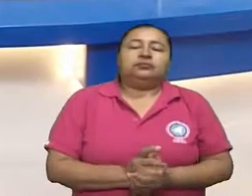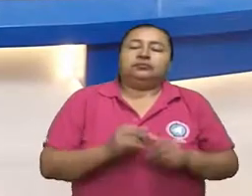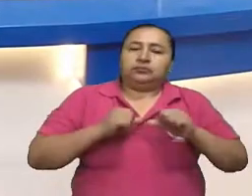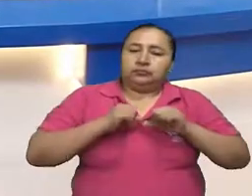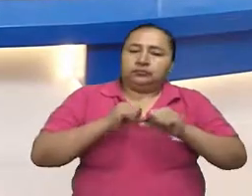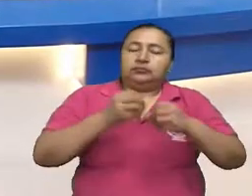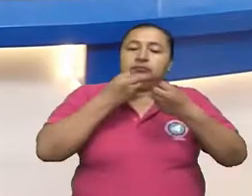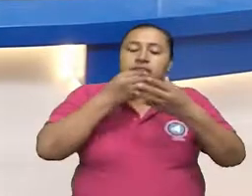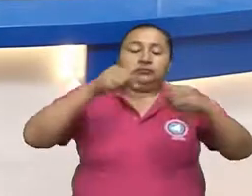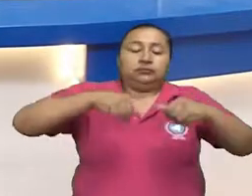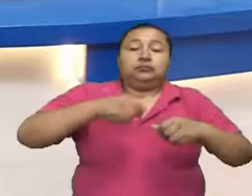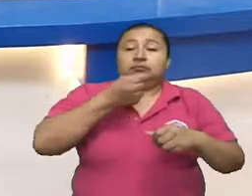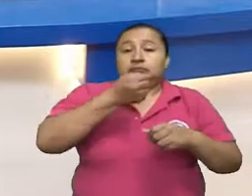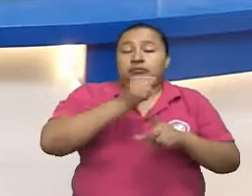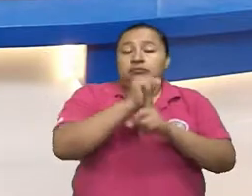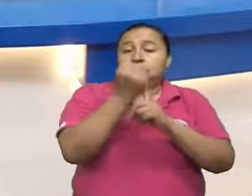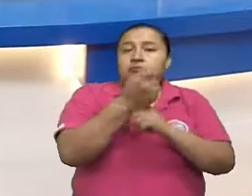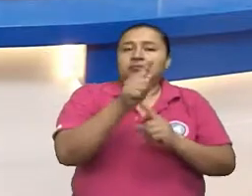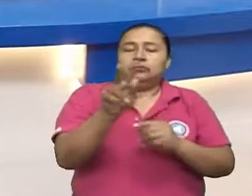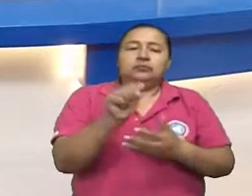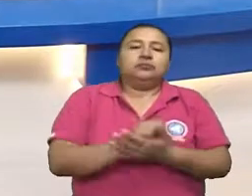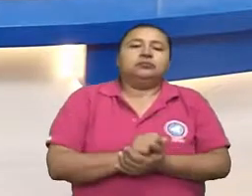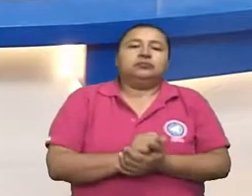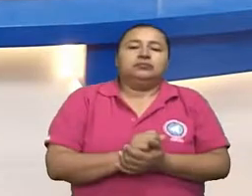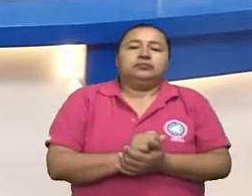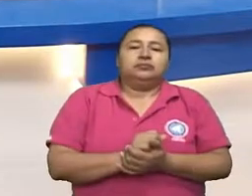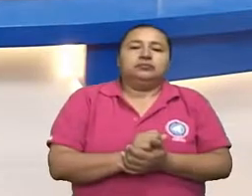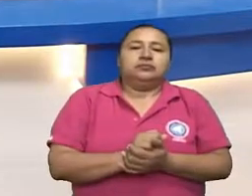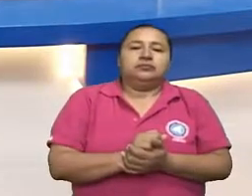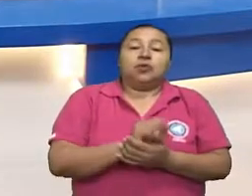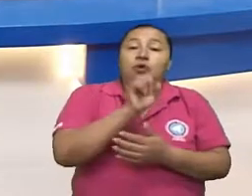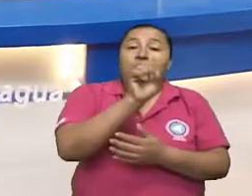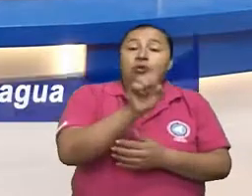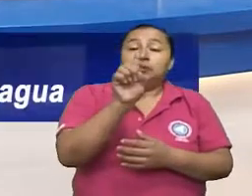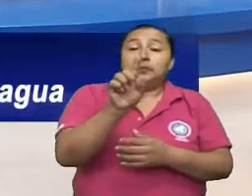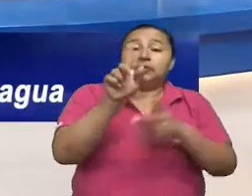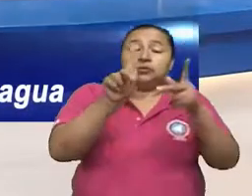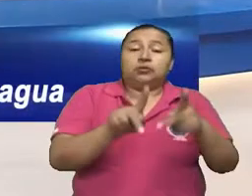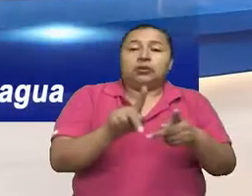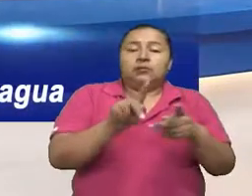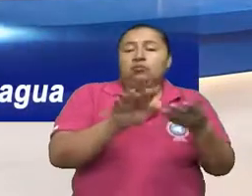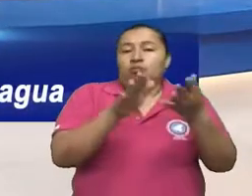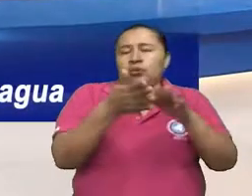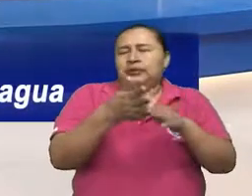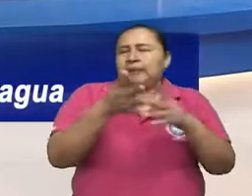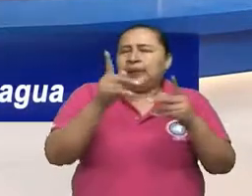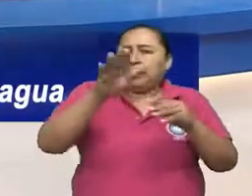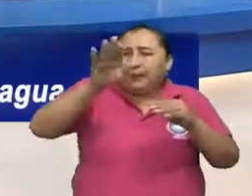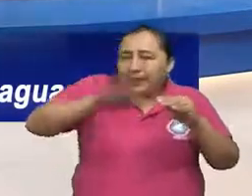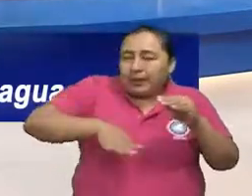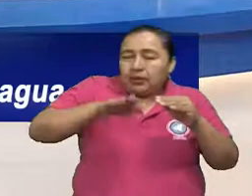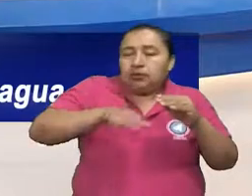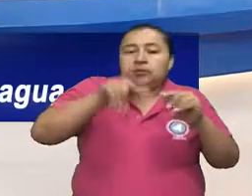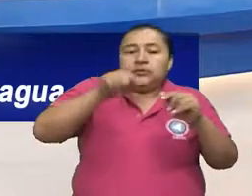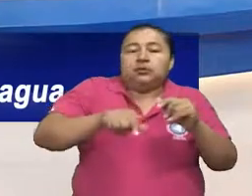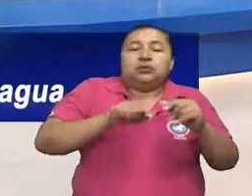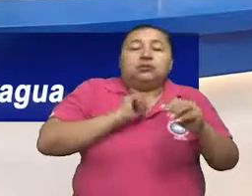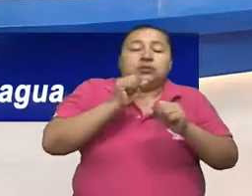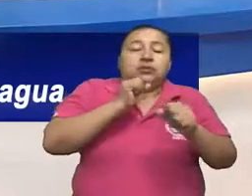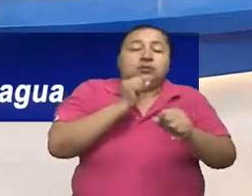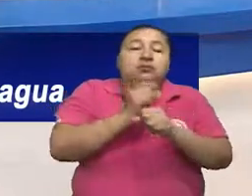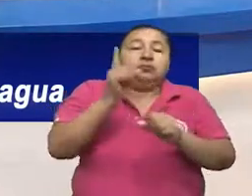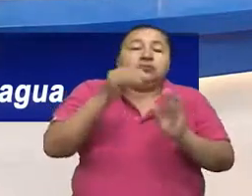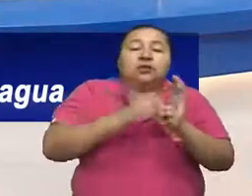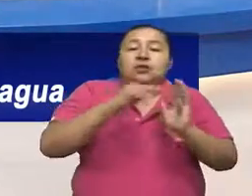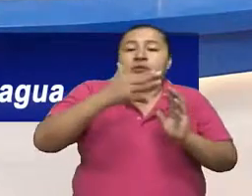Seguimos informándoles aquí en Noticias Asamblea TV. 11 fallecidos menos por accidentes de tránsito y 1.865 puntos